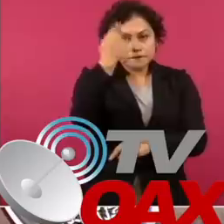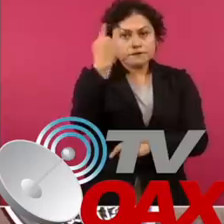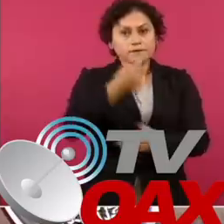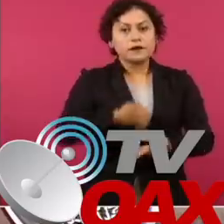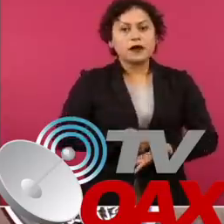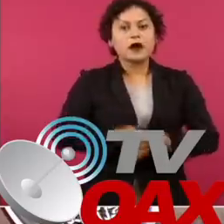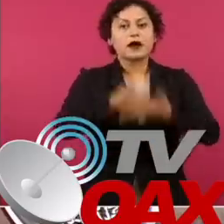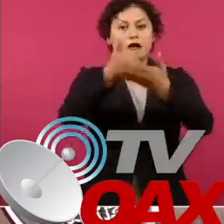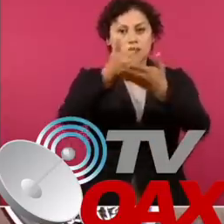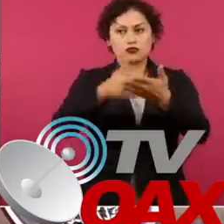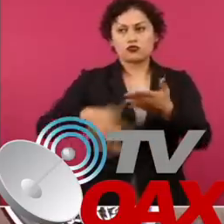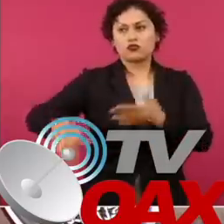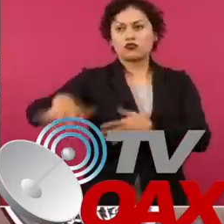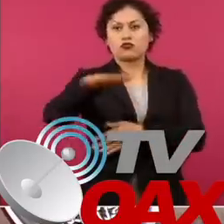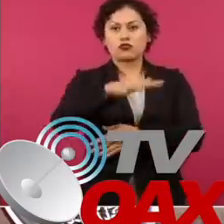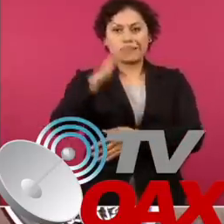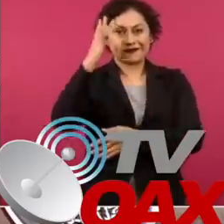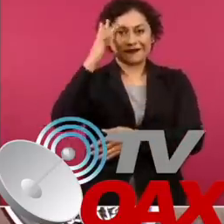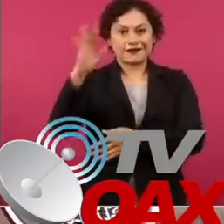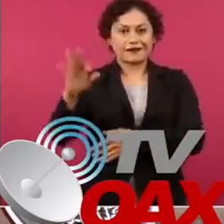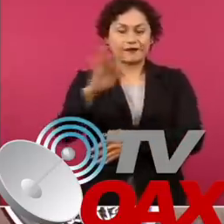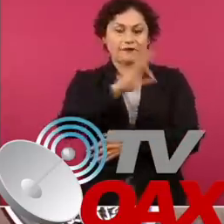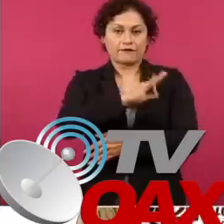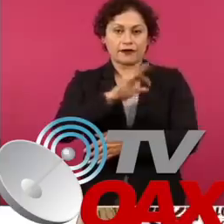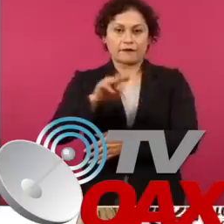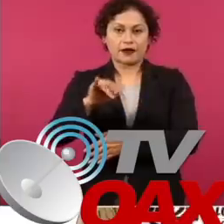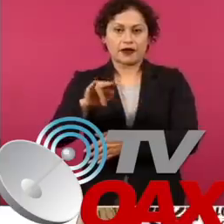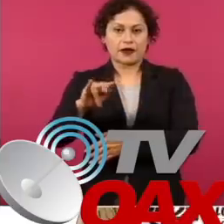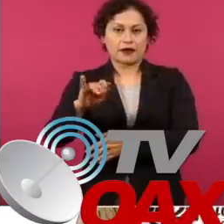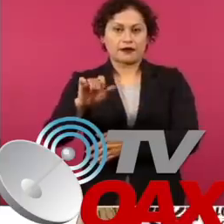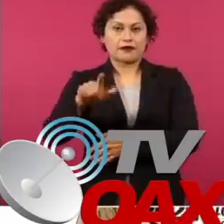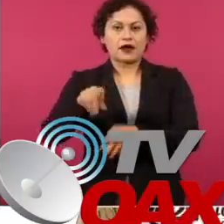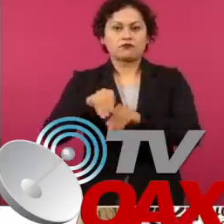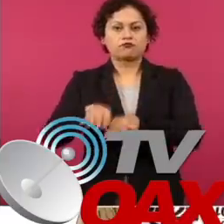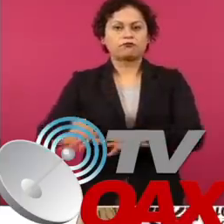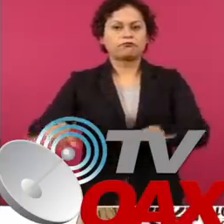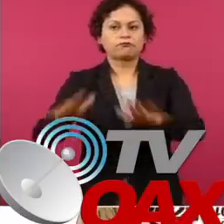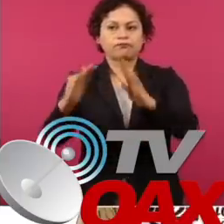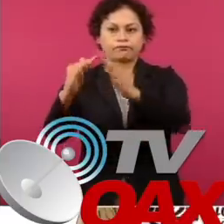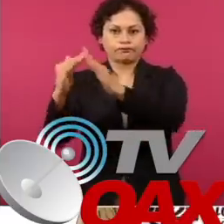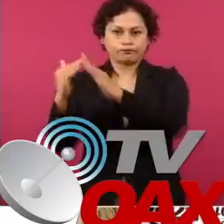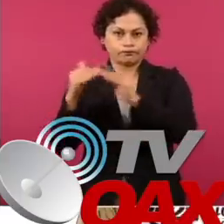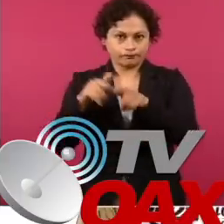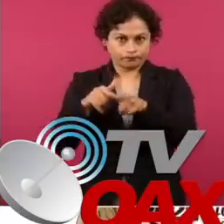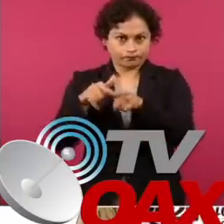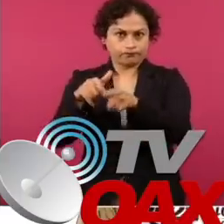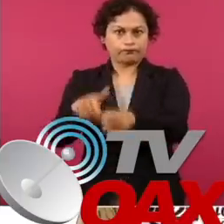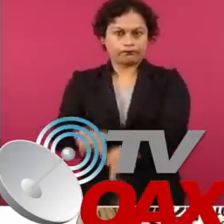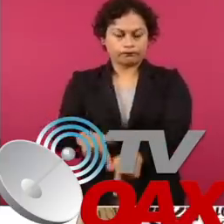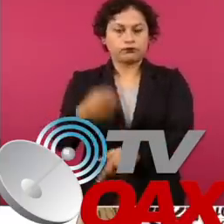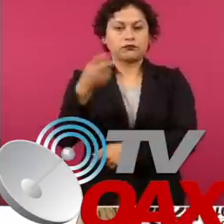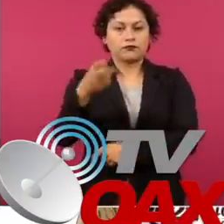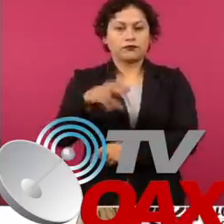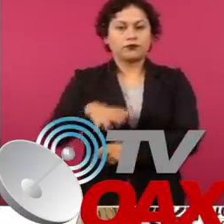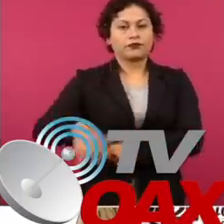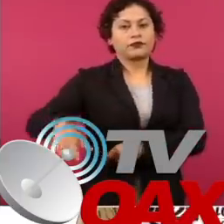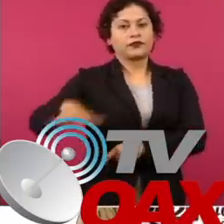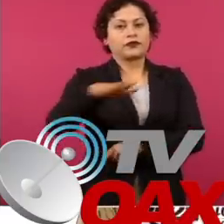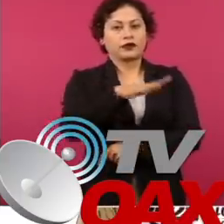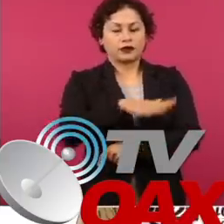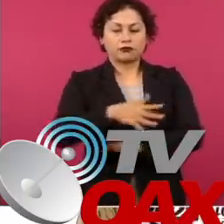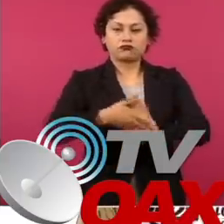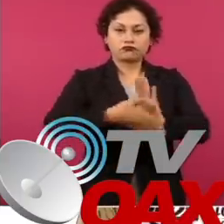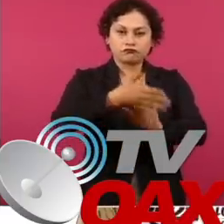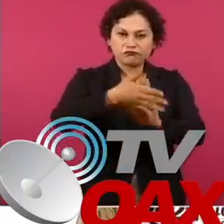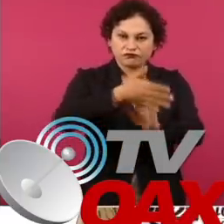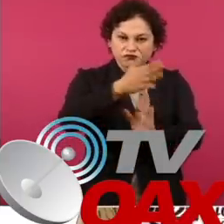agua potable en el manantial de Santa Fe para cerca de 40,000 habitantes de la Ciudad de México. Es una estructura de concreto con 6